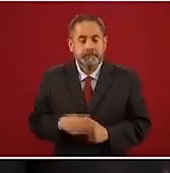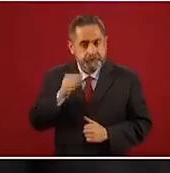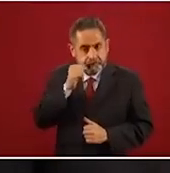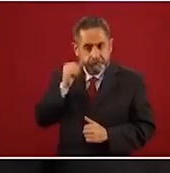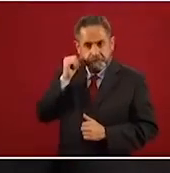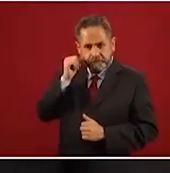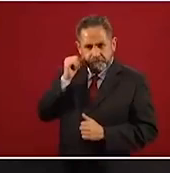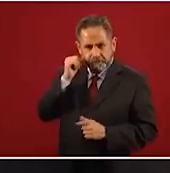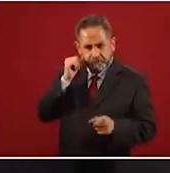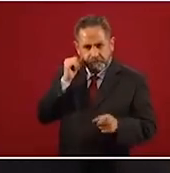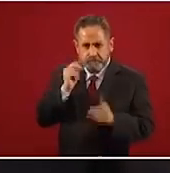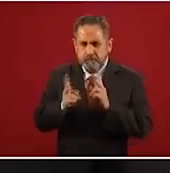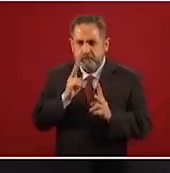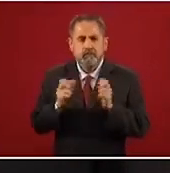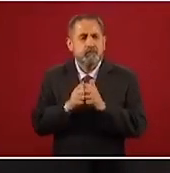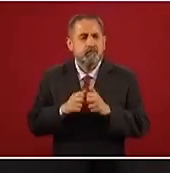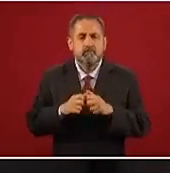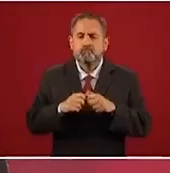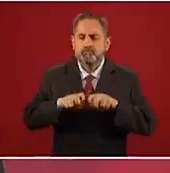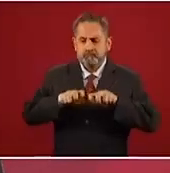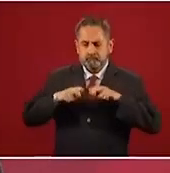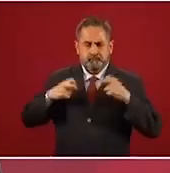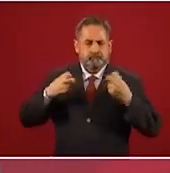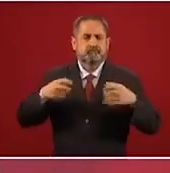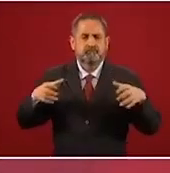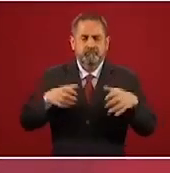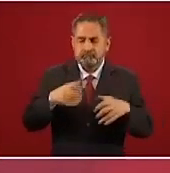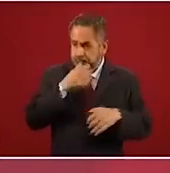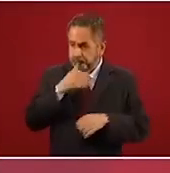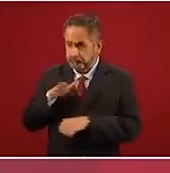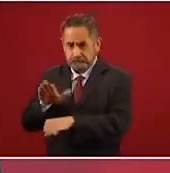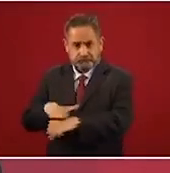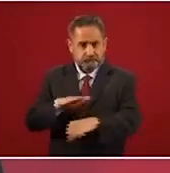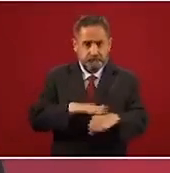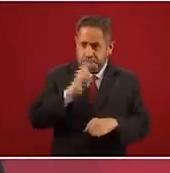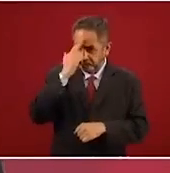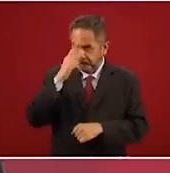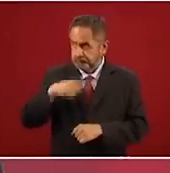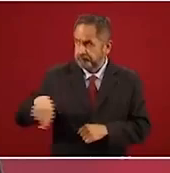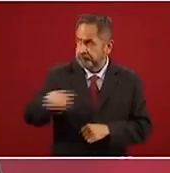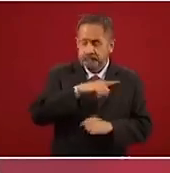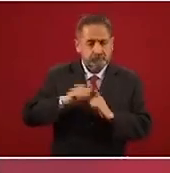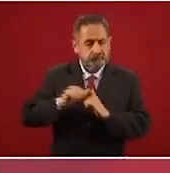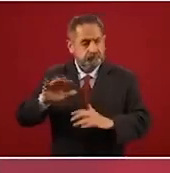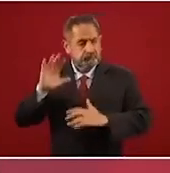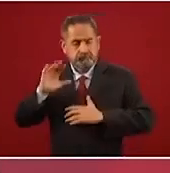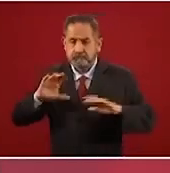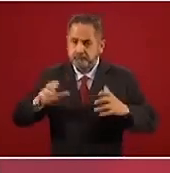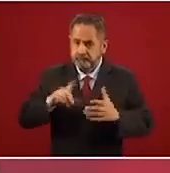que tuvimos la reunión de gabinete, les recordé del compromiso que no